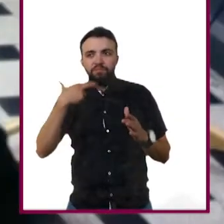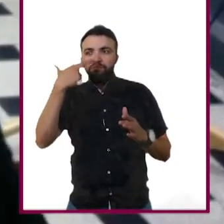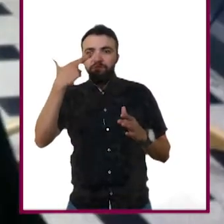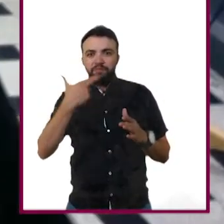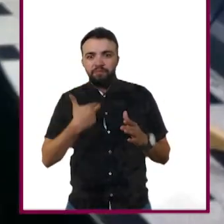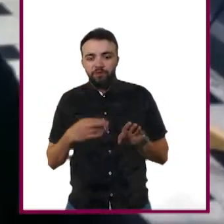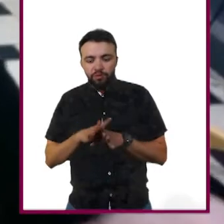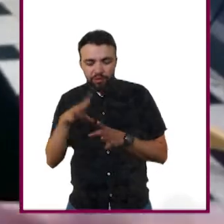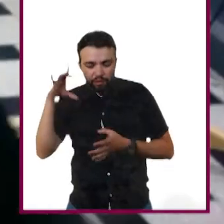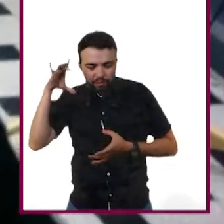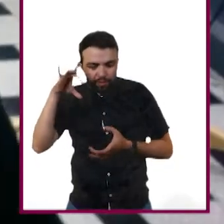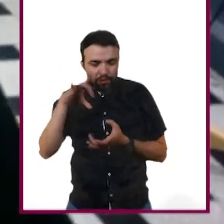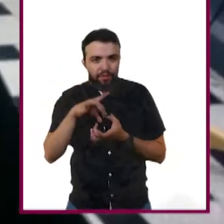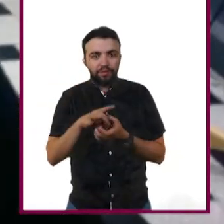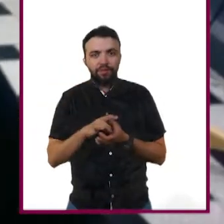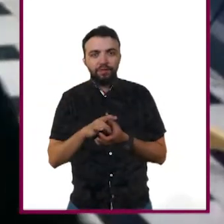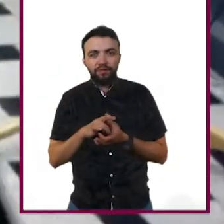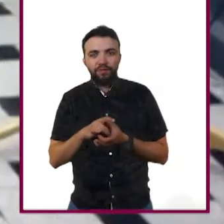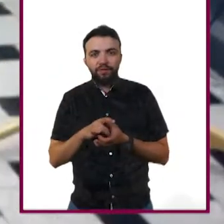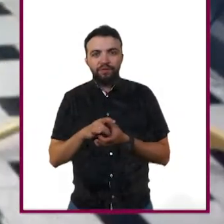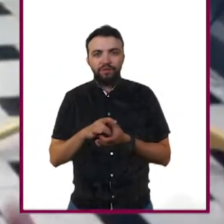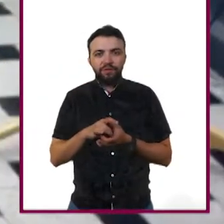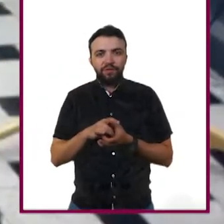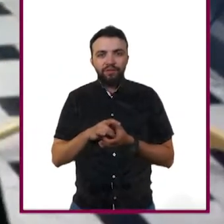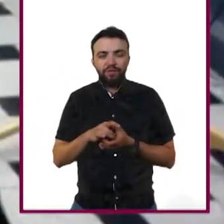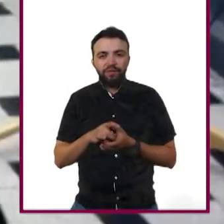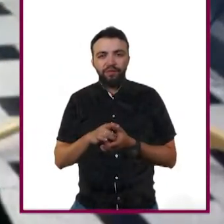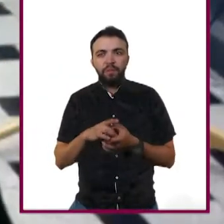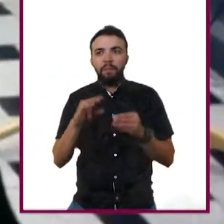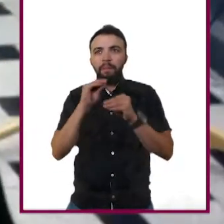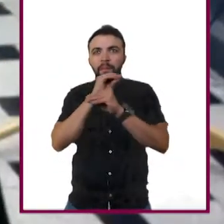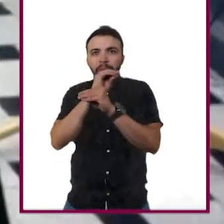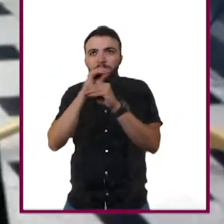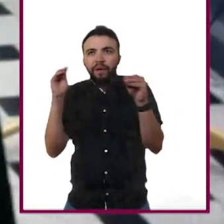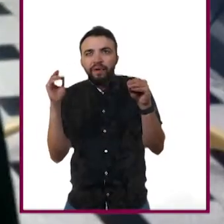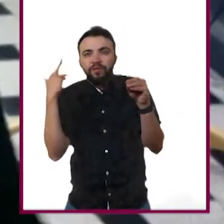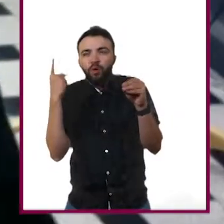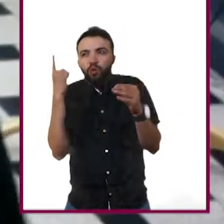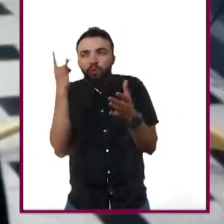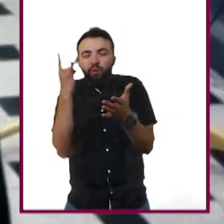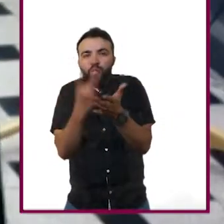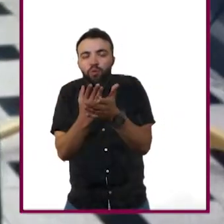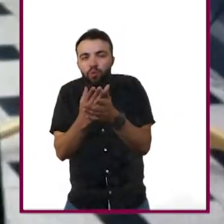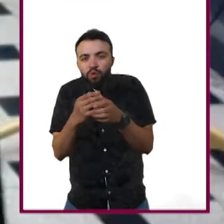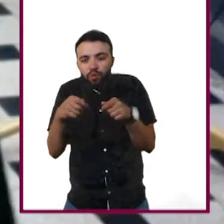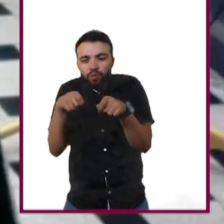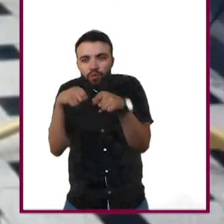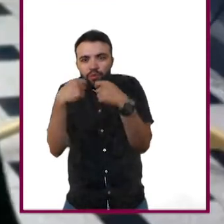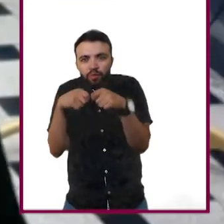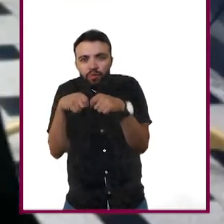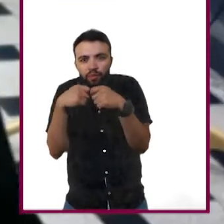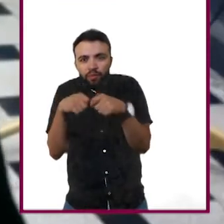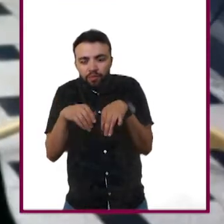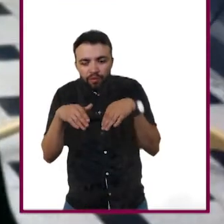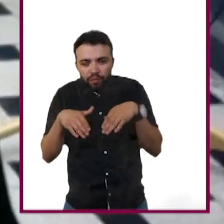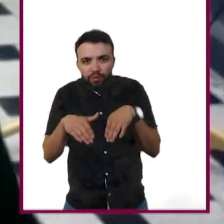con el mood también, con la manera en la que voy sintiendo la máquina. Cuando alguien está tejiendo en su